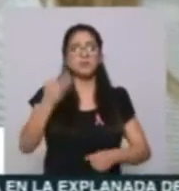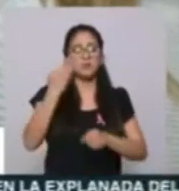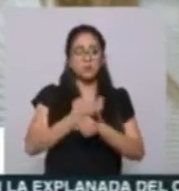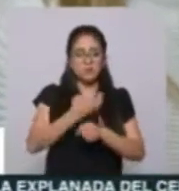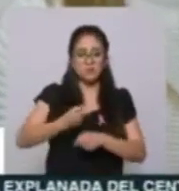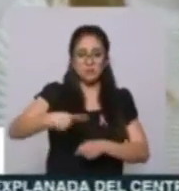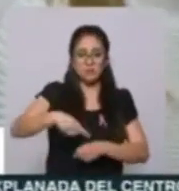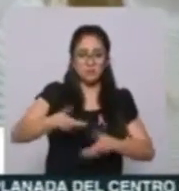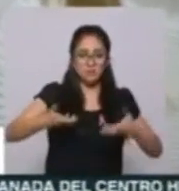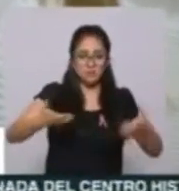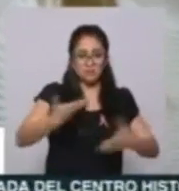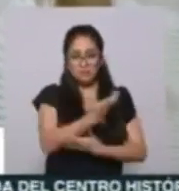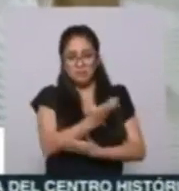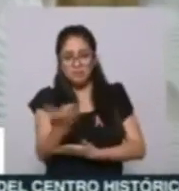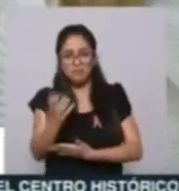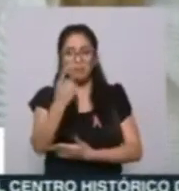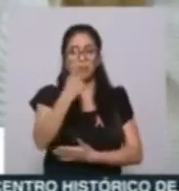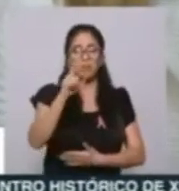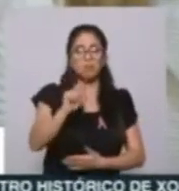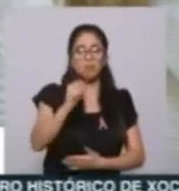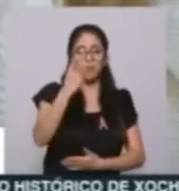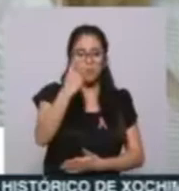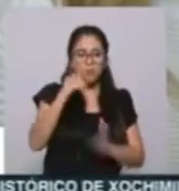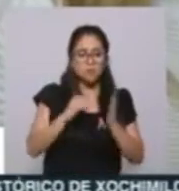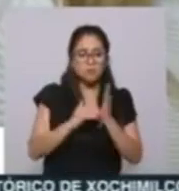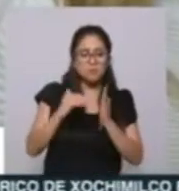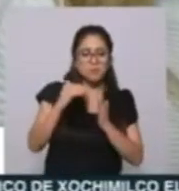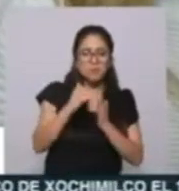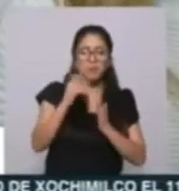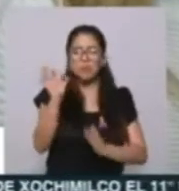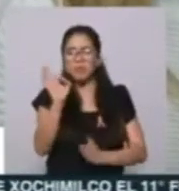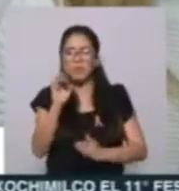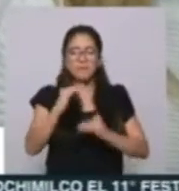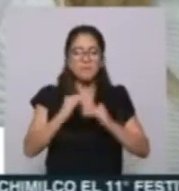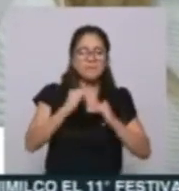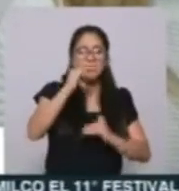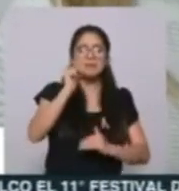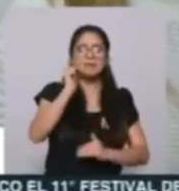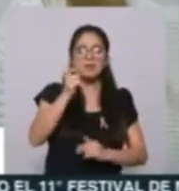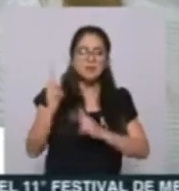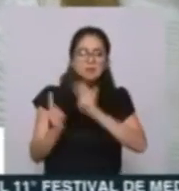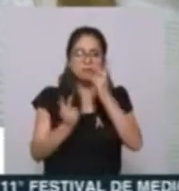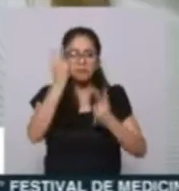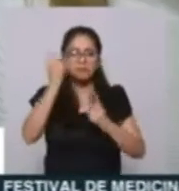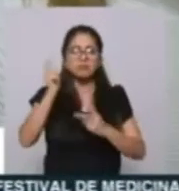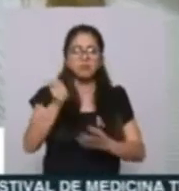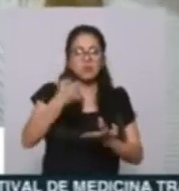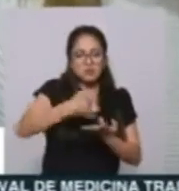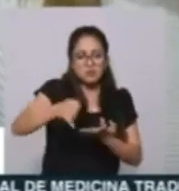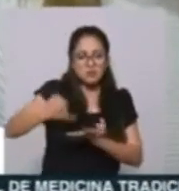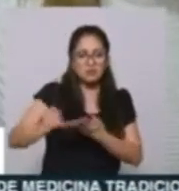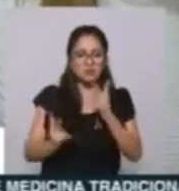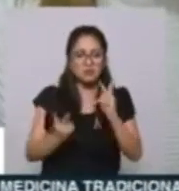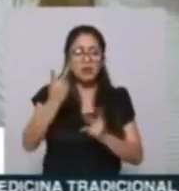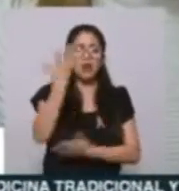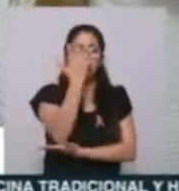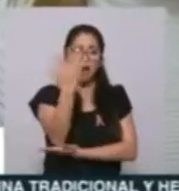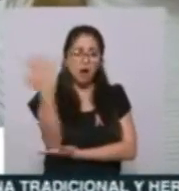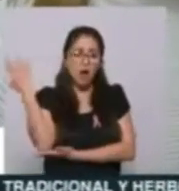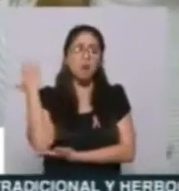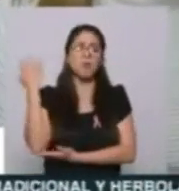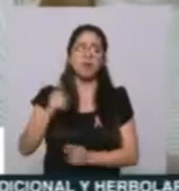urbano 1.1 millones, un poco más de 1.1 millones de plantas sembradas, árboles,